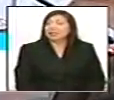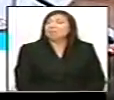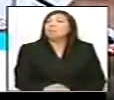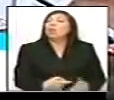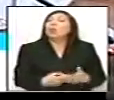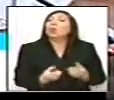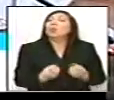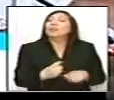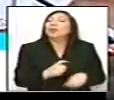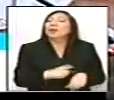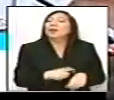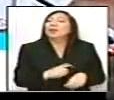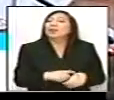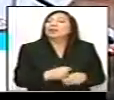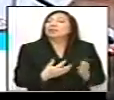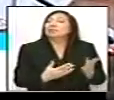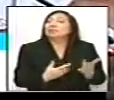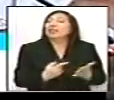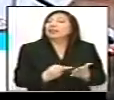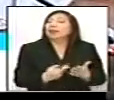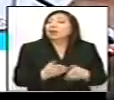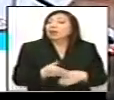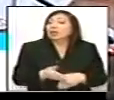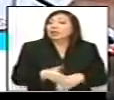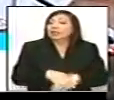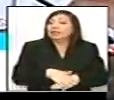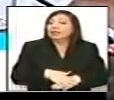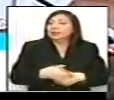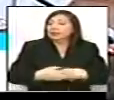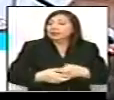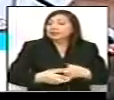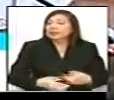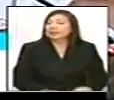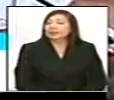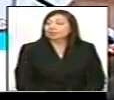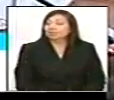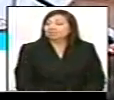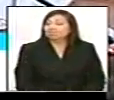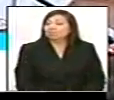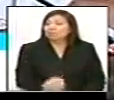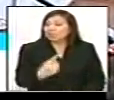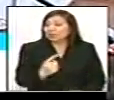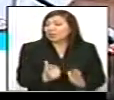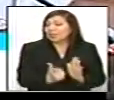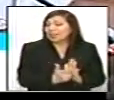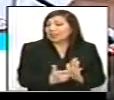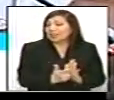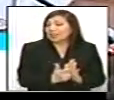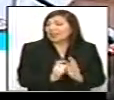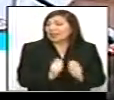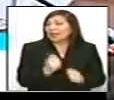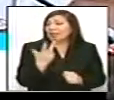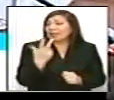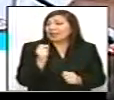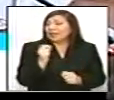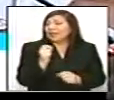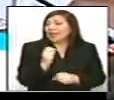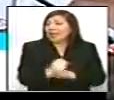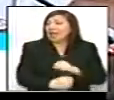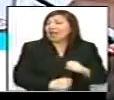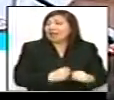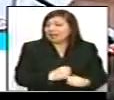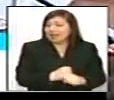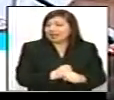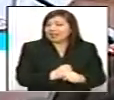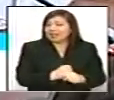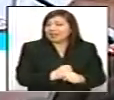¿por cuánto tiempo se les va a esperar de que entre un proceso de producción? Y por ley expresa se le ha dado 30 años, un decreto legislativo